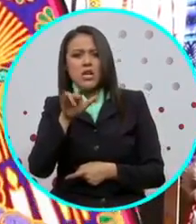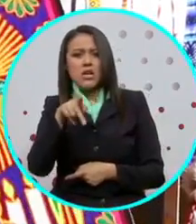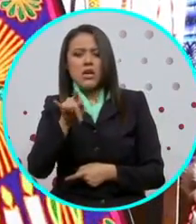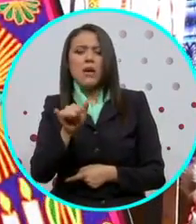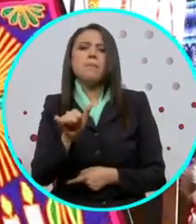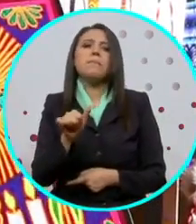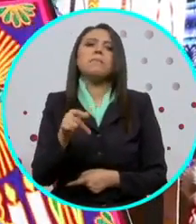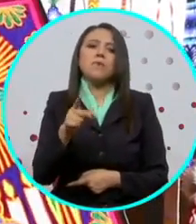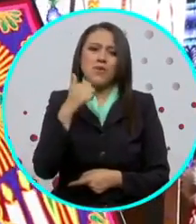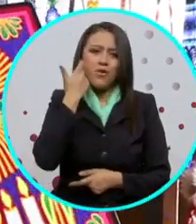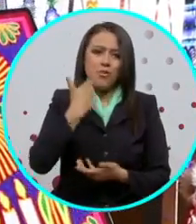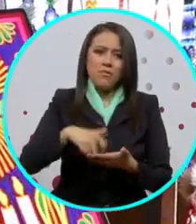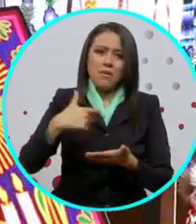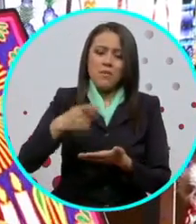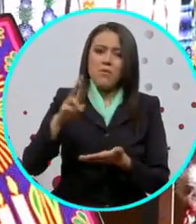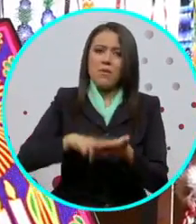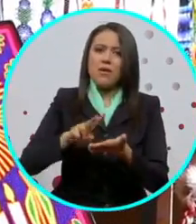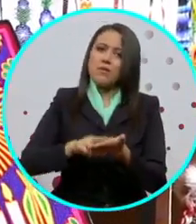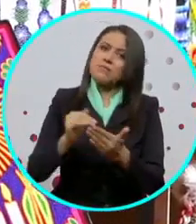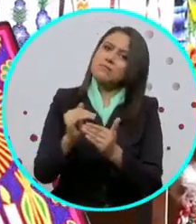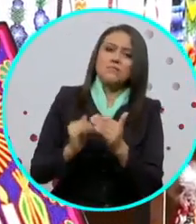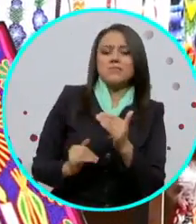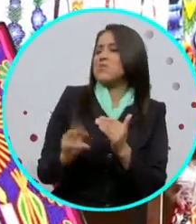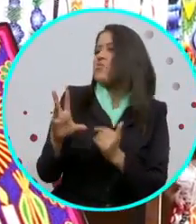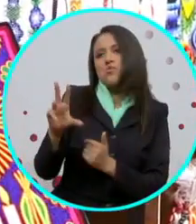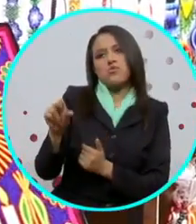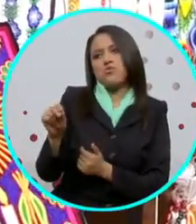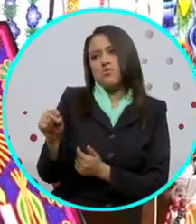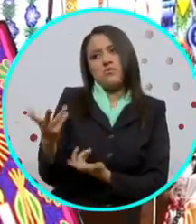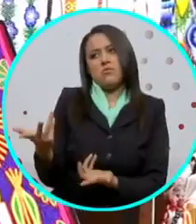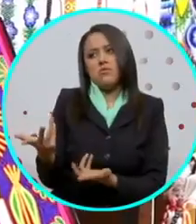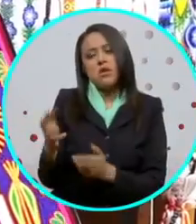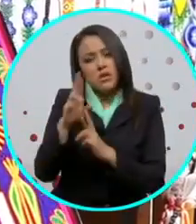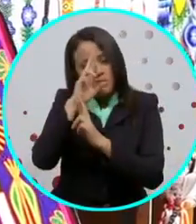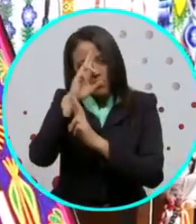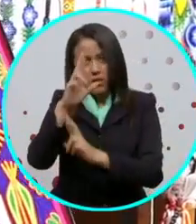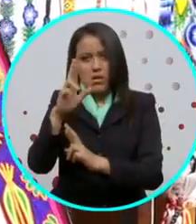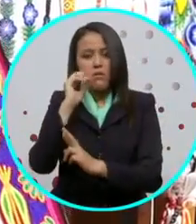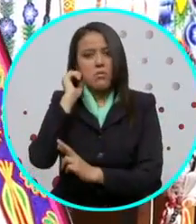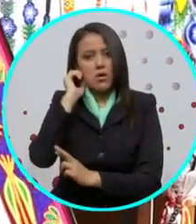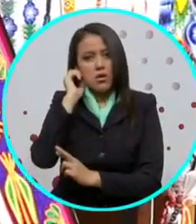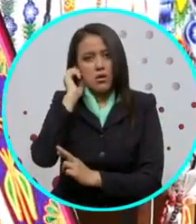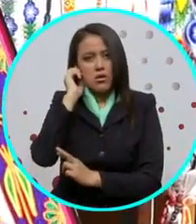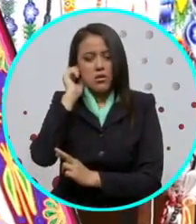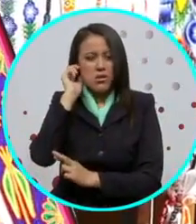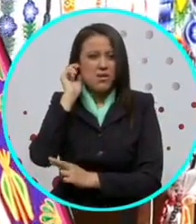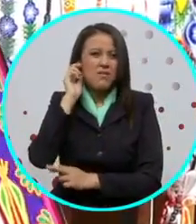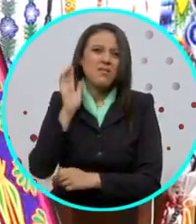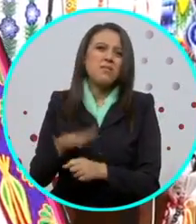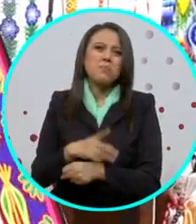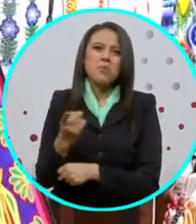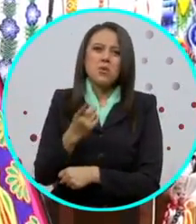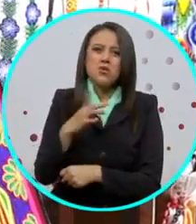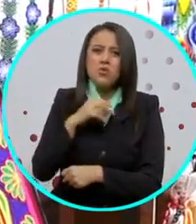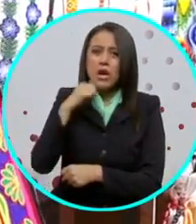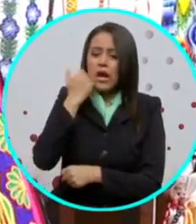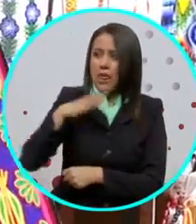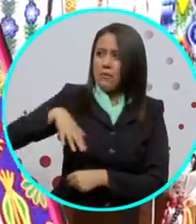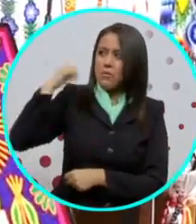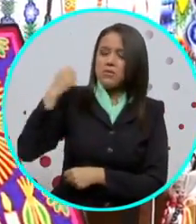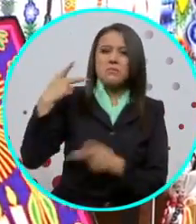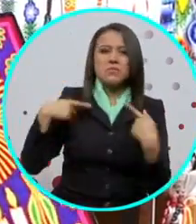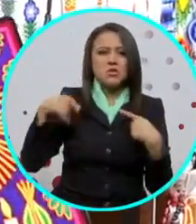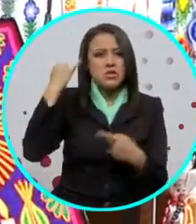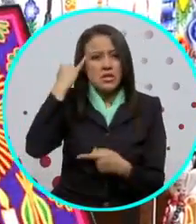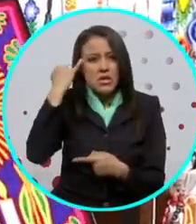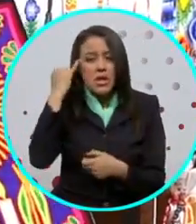dame lo más barato. Le digo, entonces quiere decir que no aprecias a los indígenas. Quiere decir que quieres aprovechar del indígena,